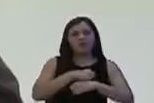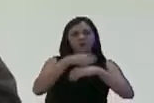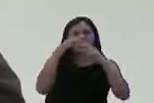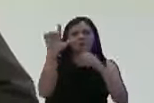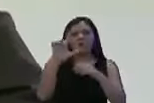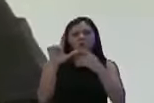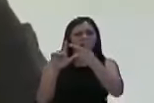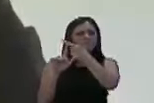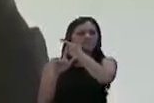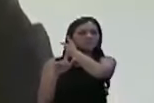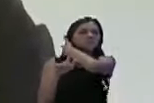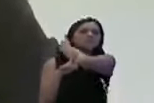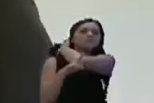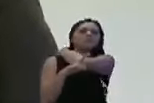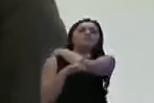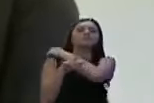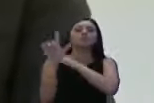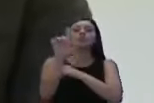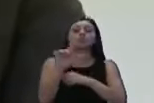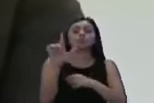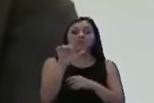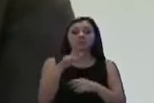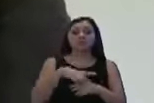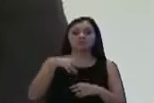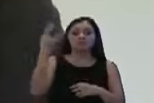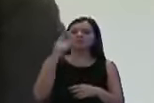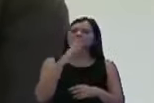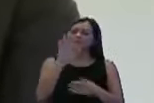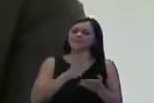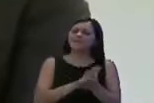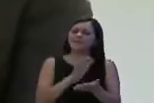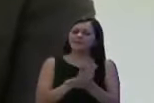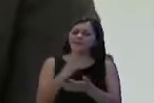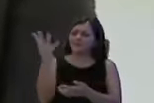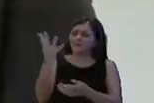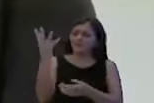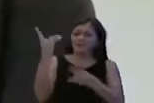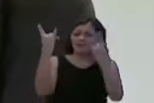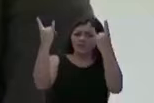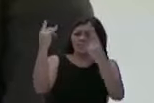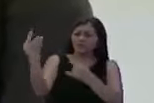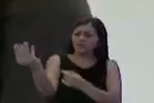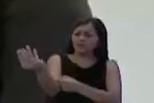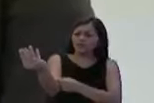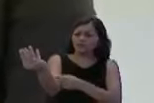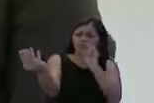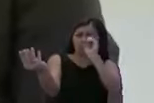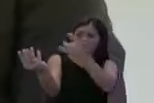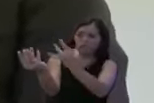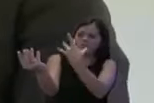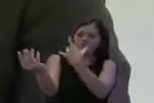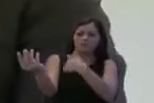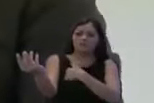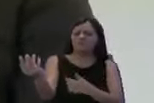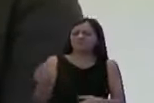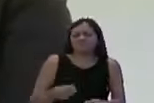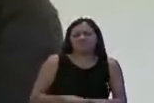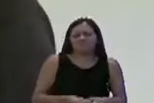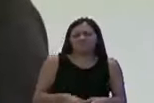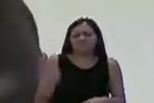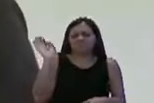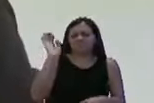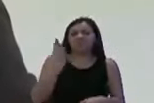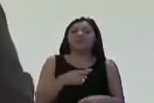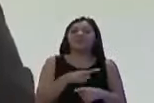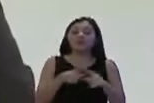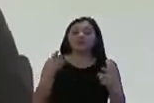ir Correa compañeros no le hagan caso a cuatro burgueses que creen que el país es su Hacienda y sus caprichos ent